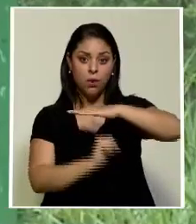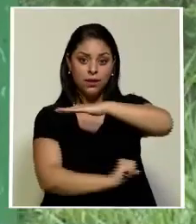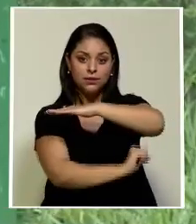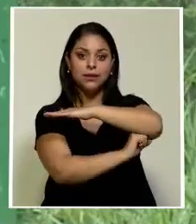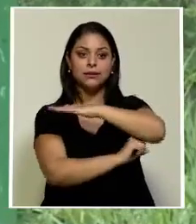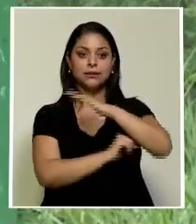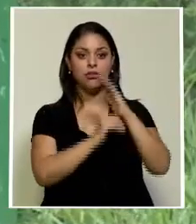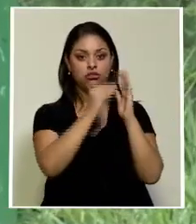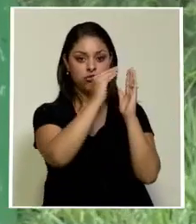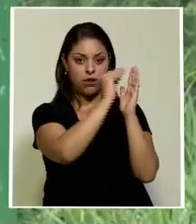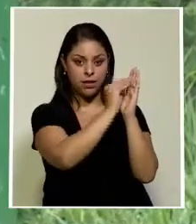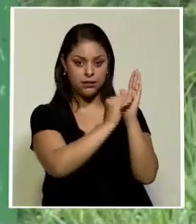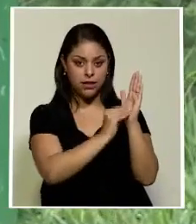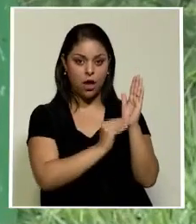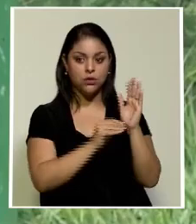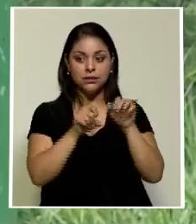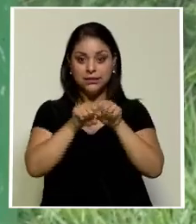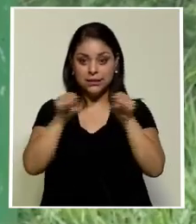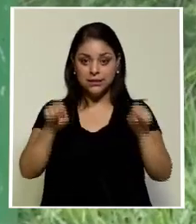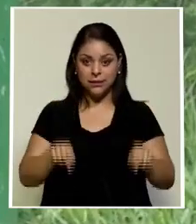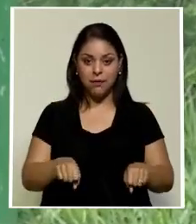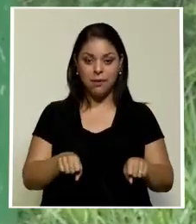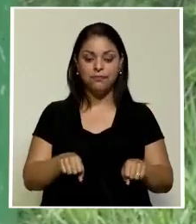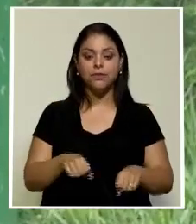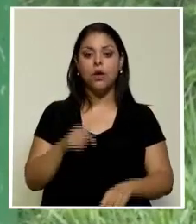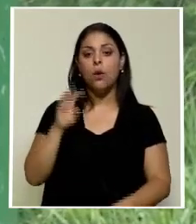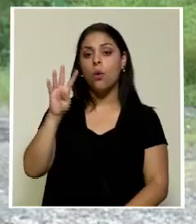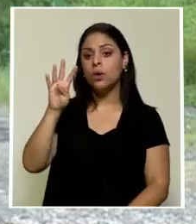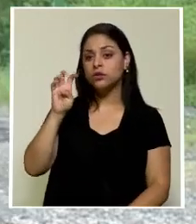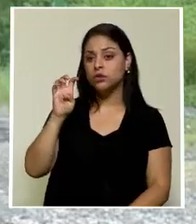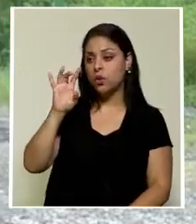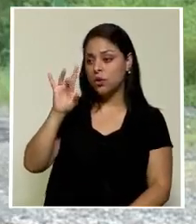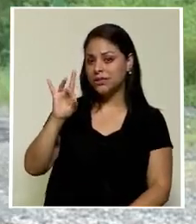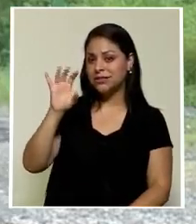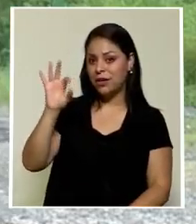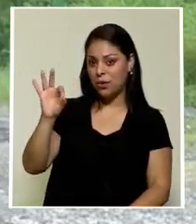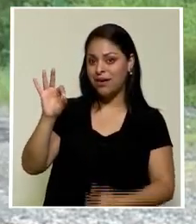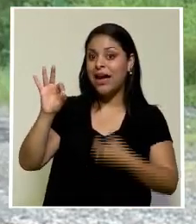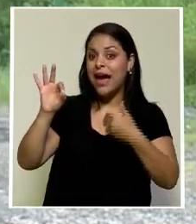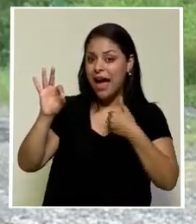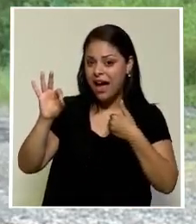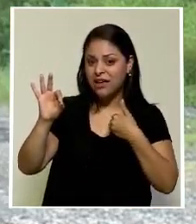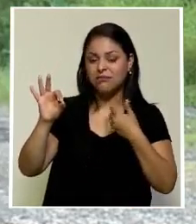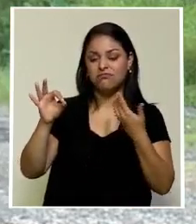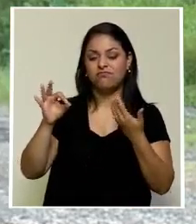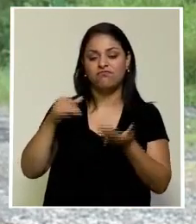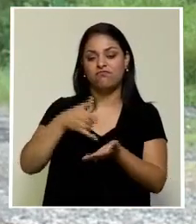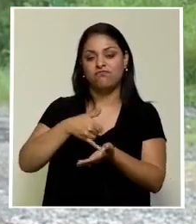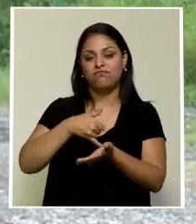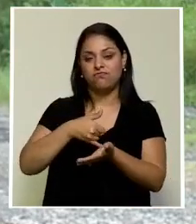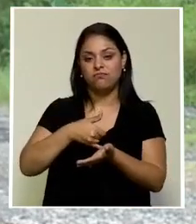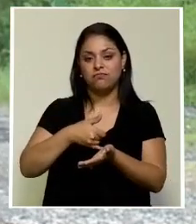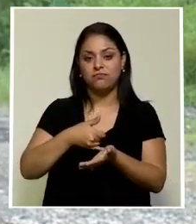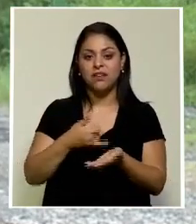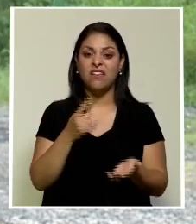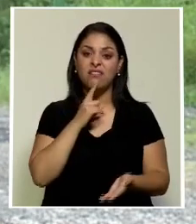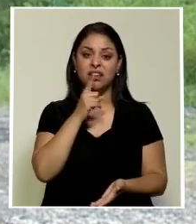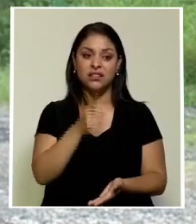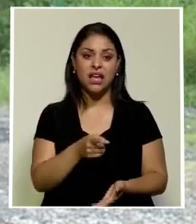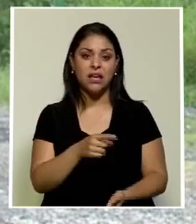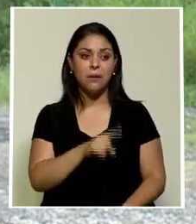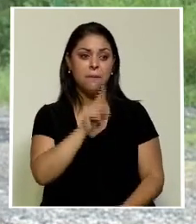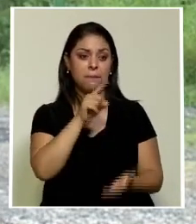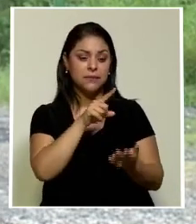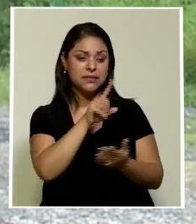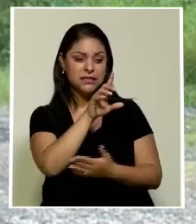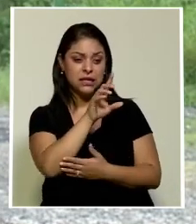de administración de estructuras de este tipo, 489 tienen una condición deficiente, 1.050 están en una condición